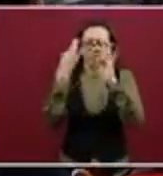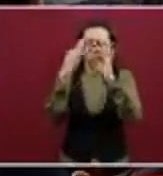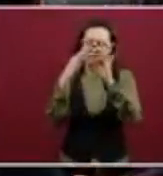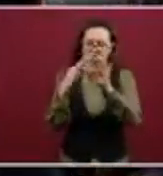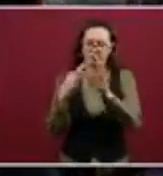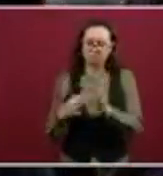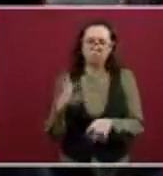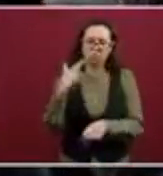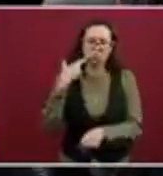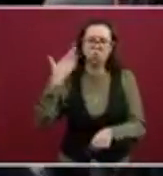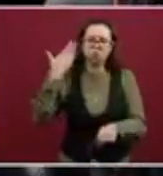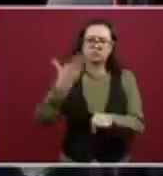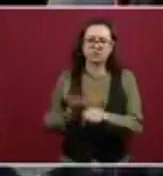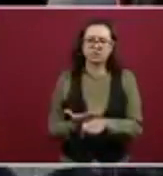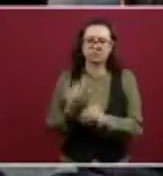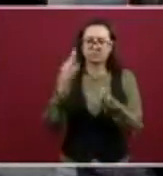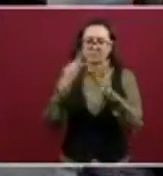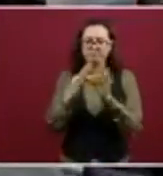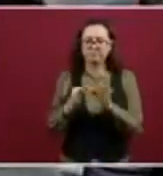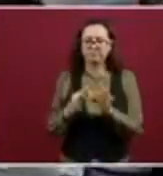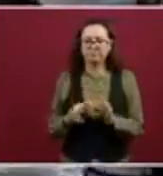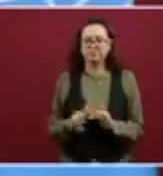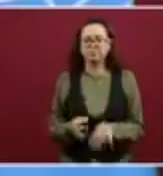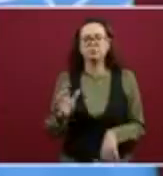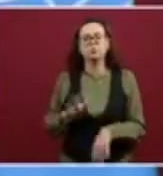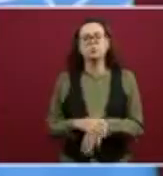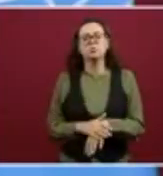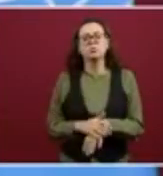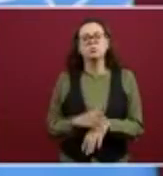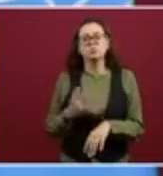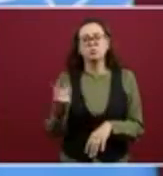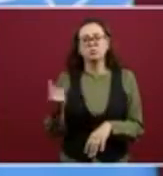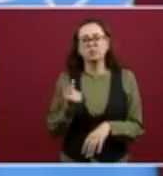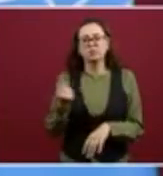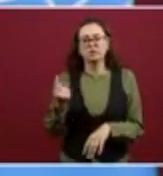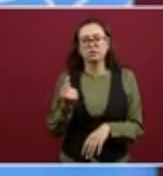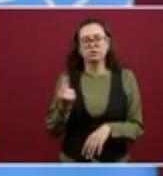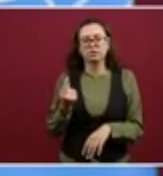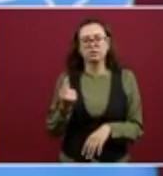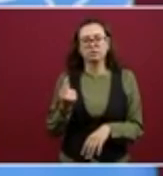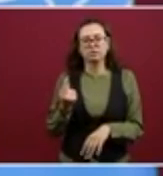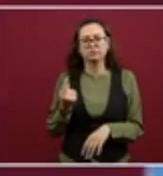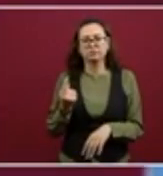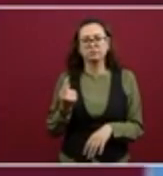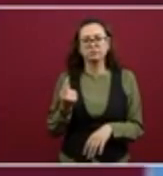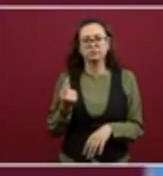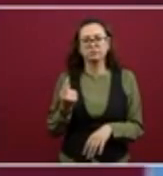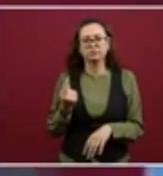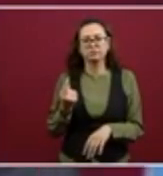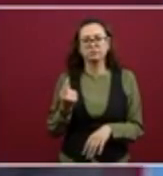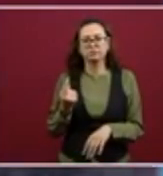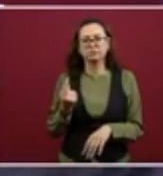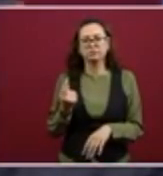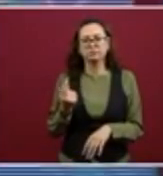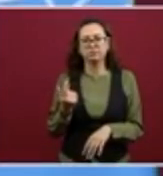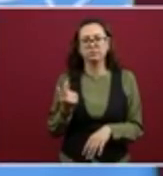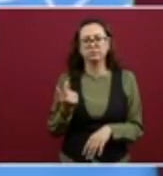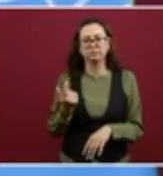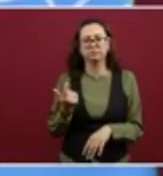nuestra responsabilidad, porque ya no se